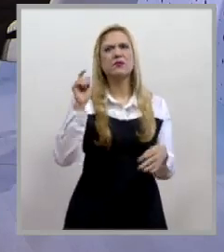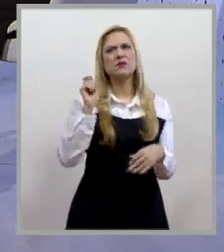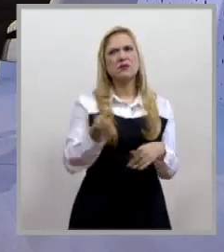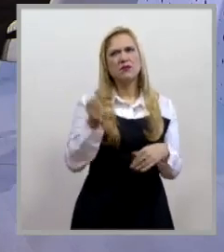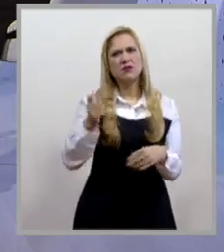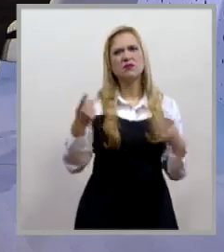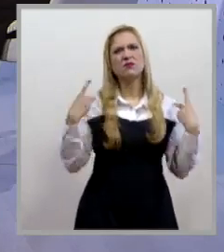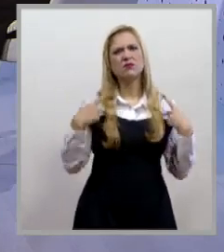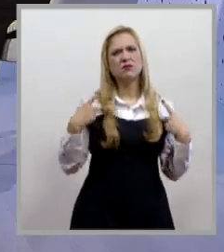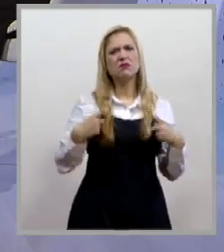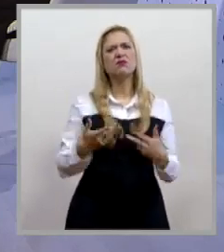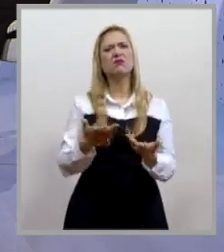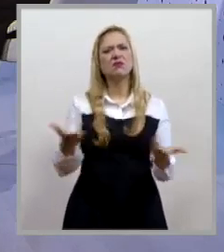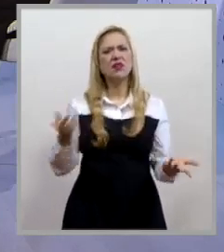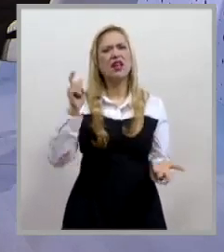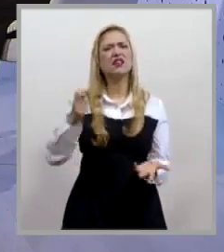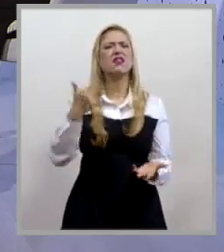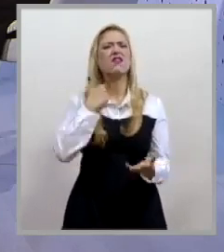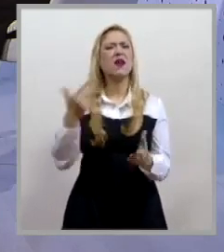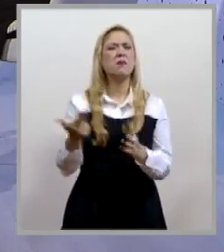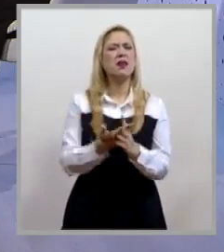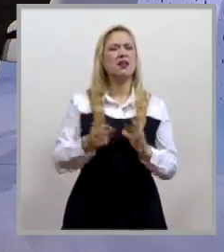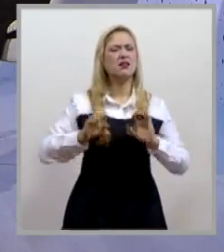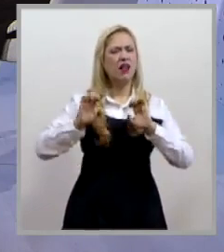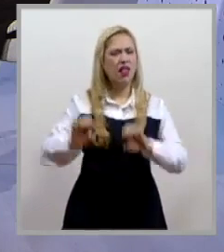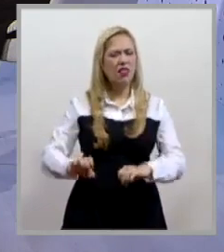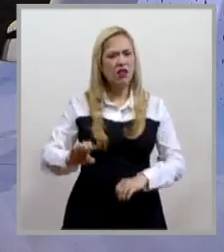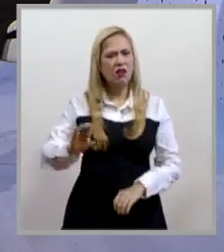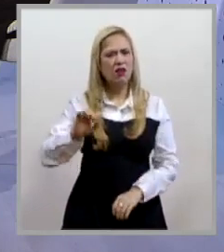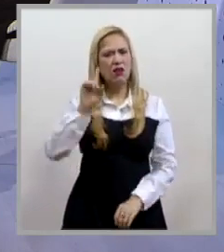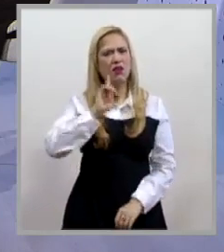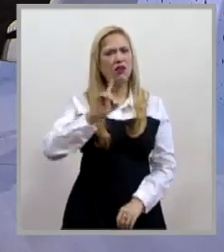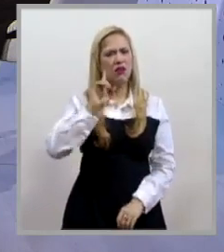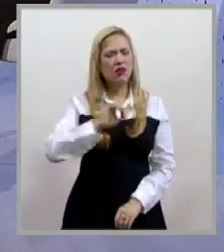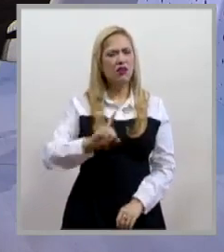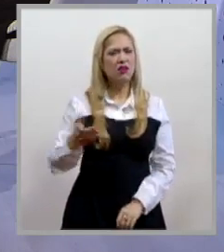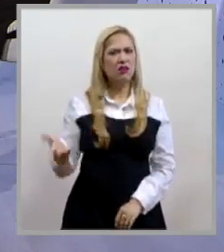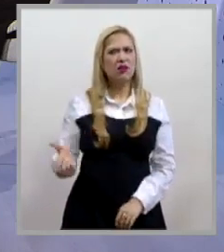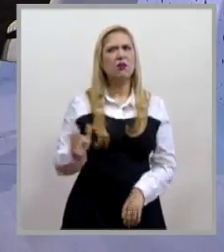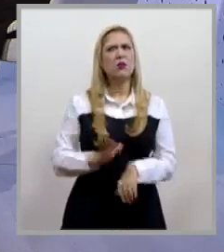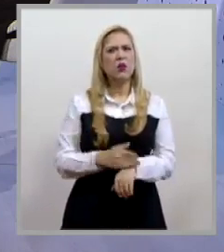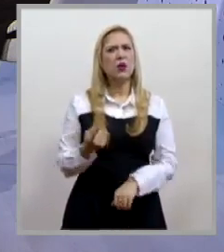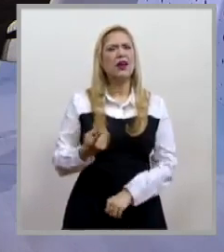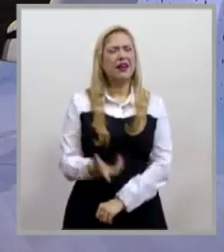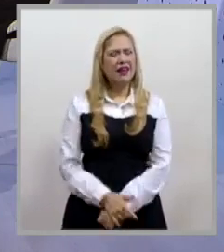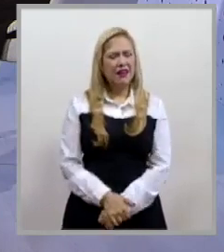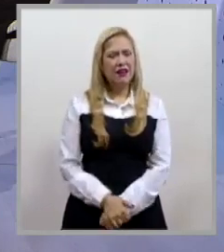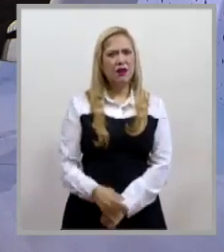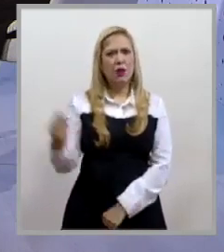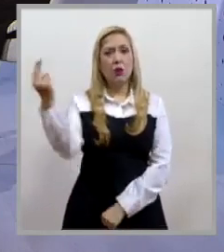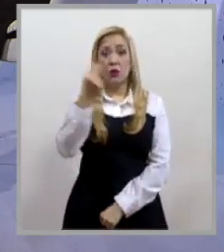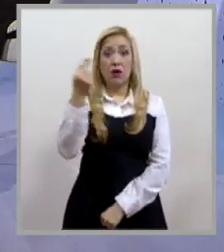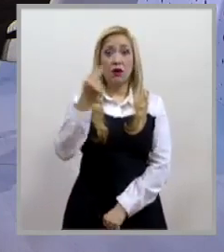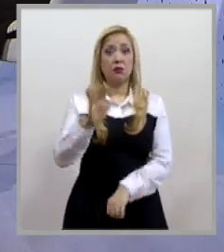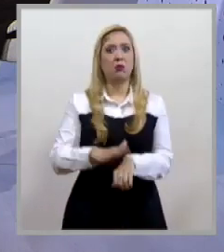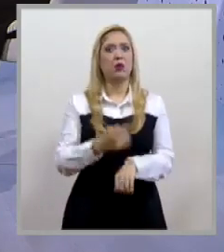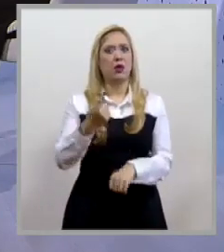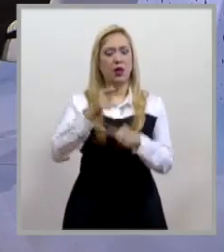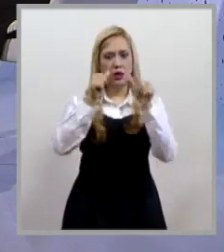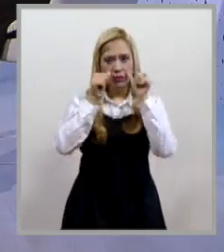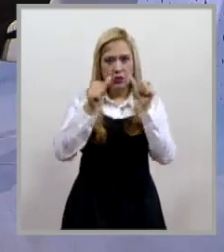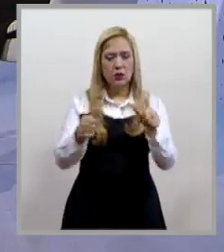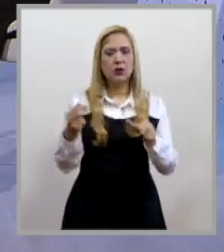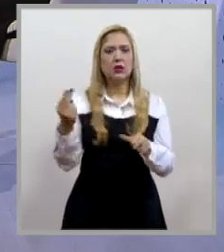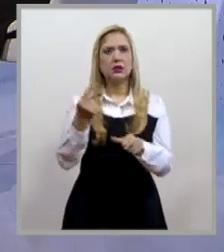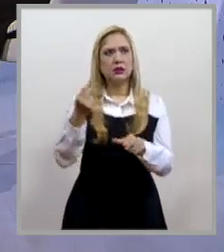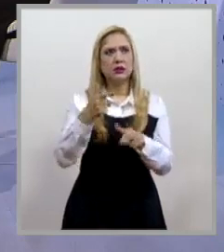al público qué es el feminicidio, si hay una diferencia con femicidio y digamos por qué es un tema urgente seguir